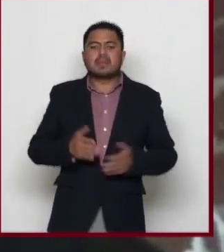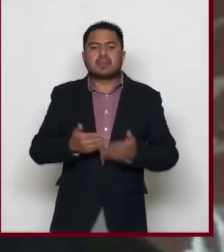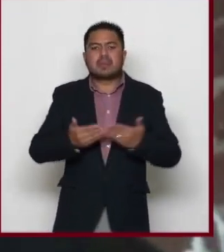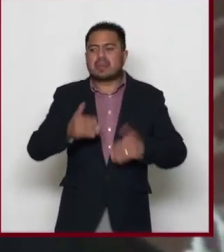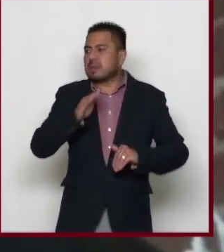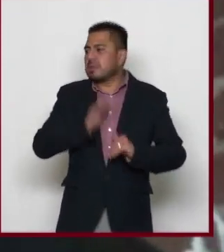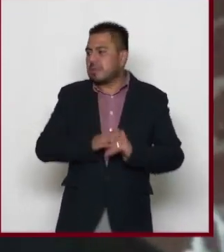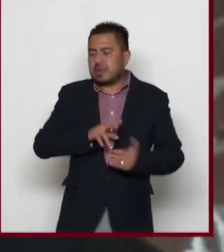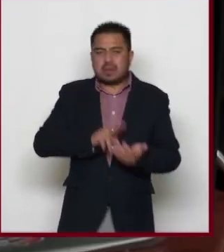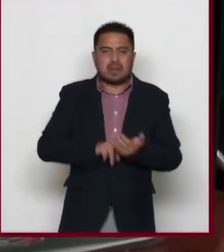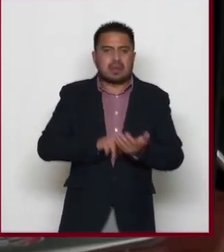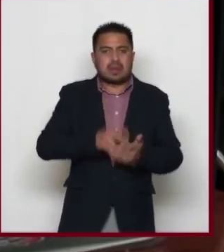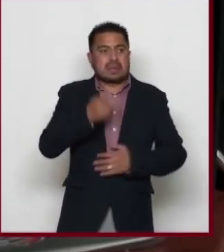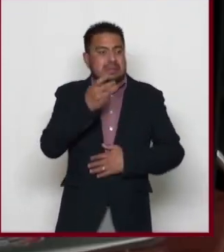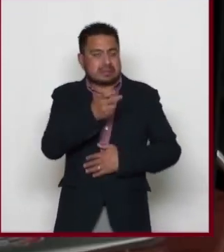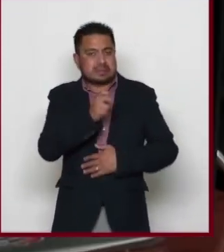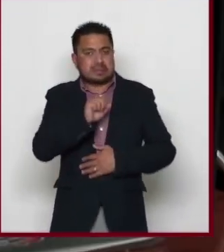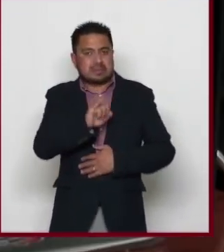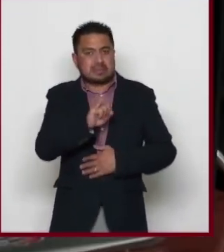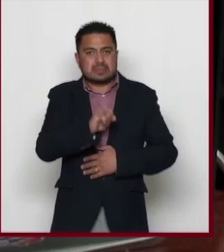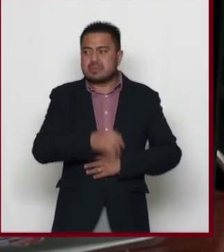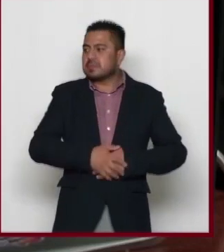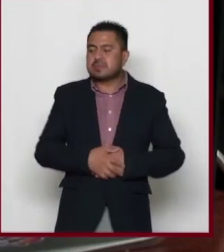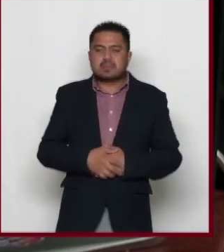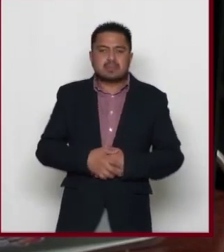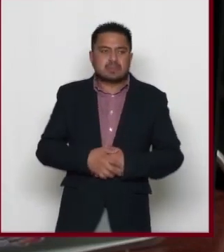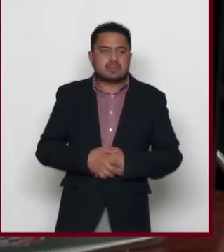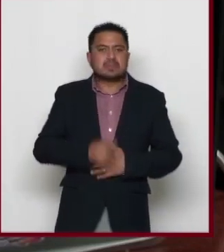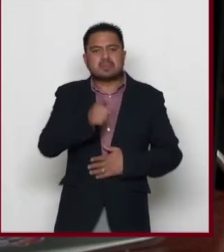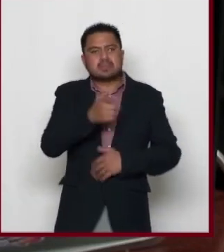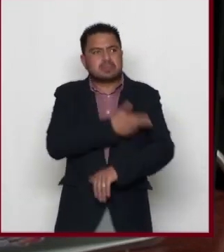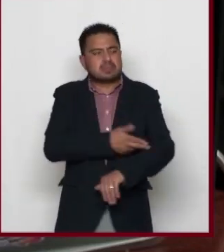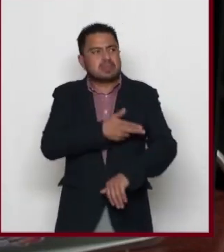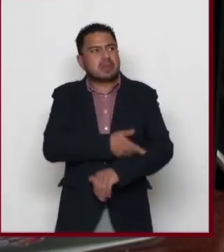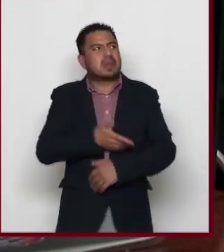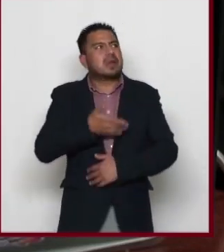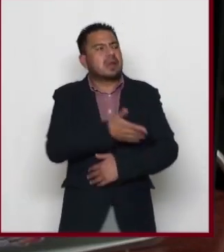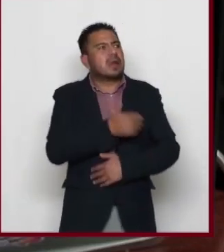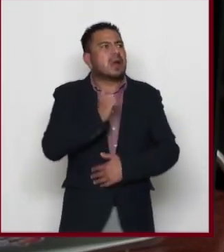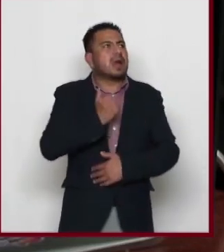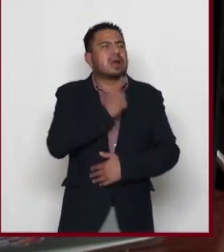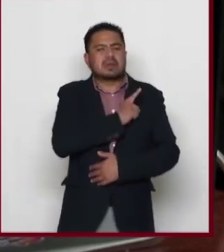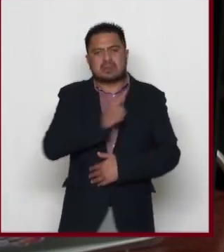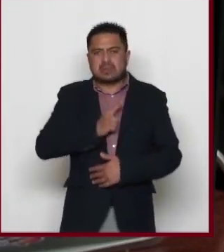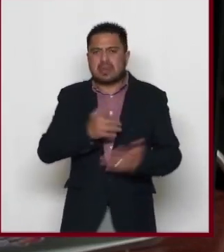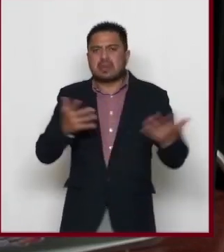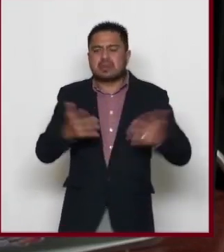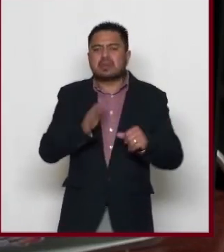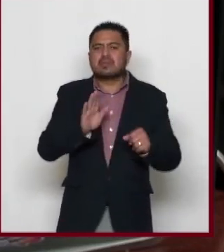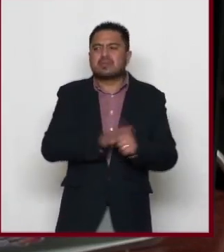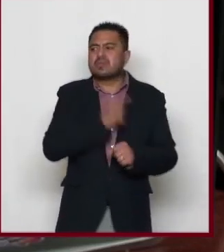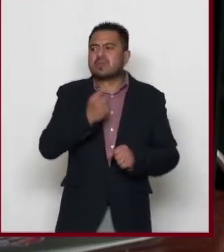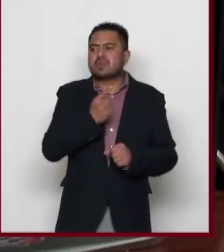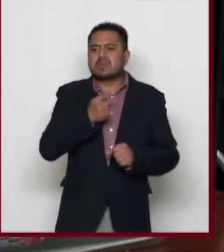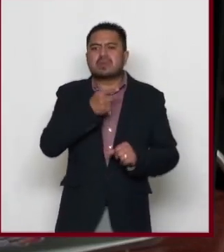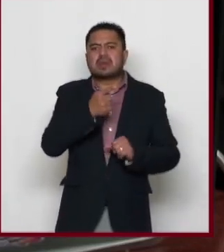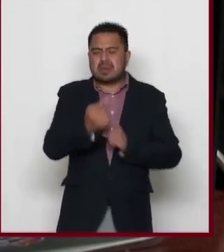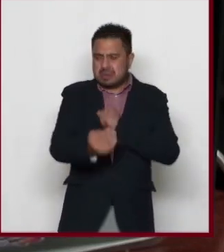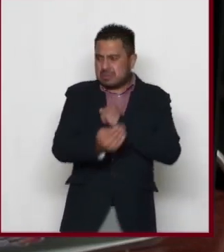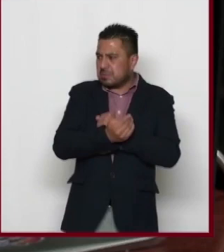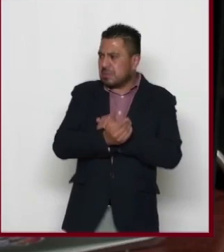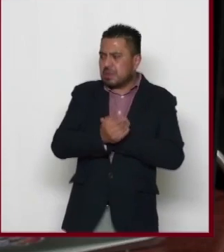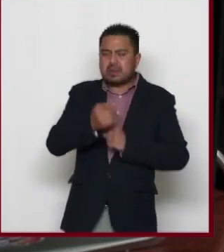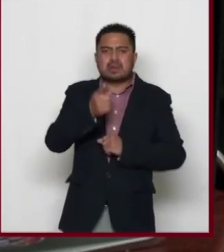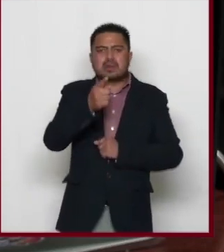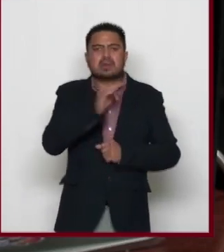espacio es caro. Entonces, uno más le vale que pedir que se haga lo